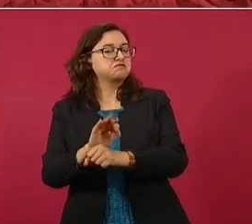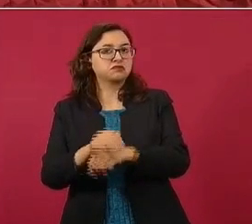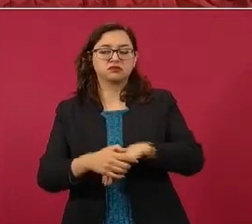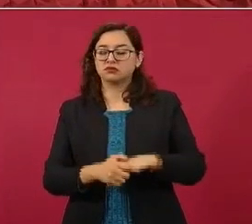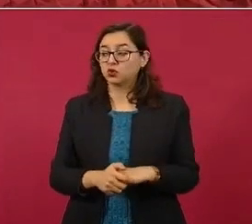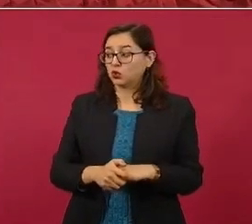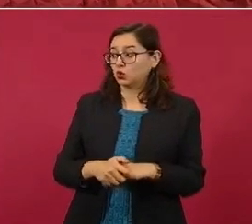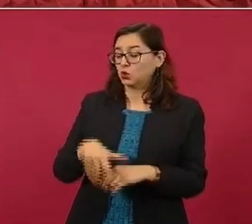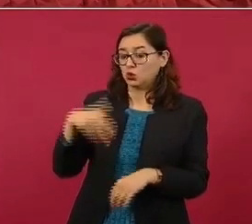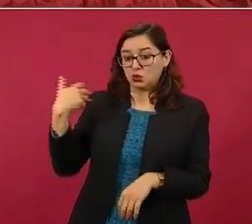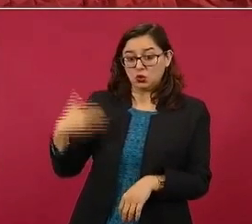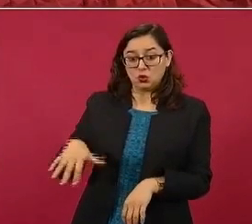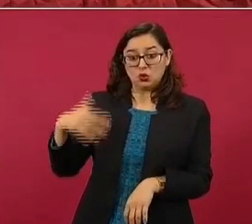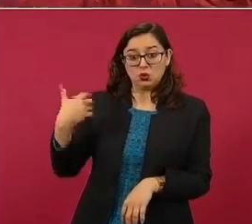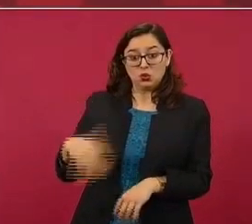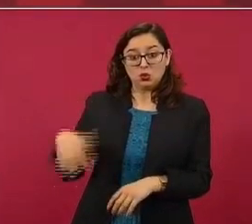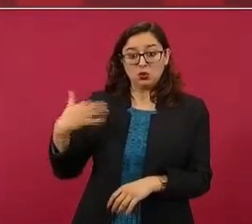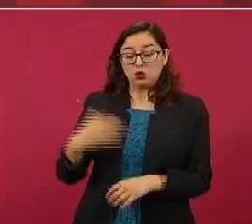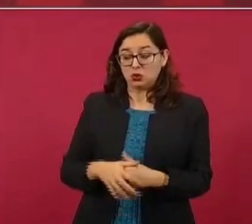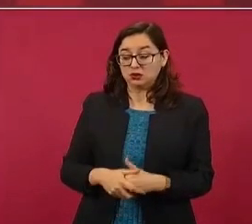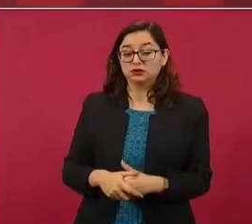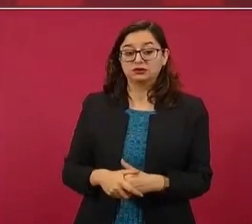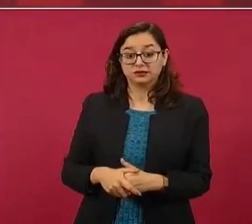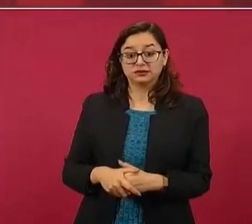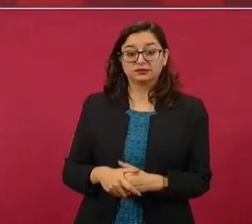a capa y espada